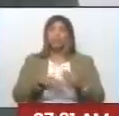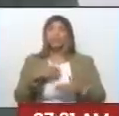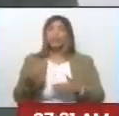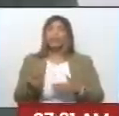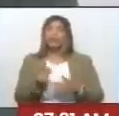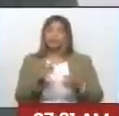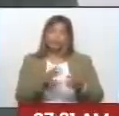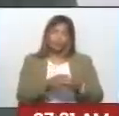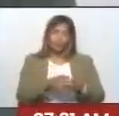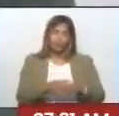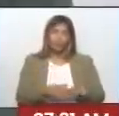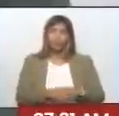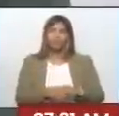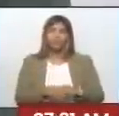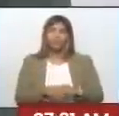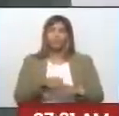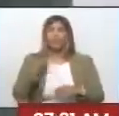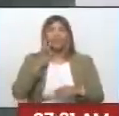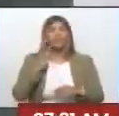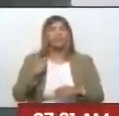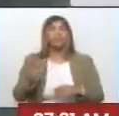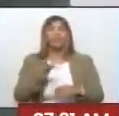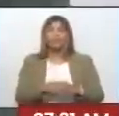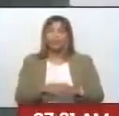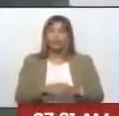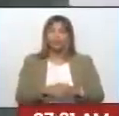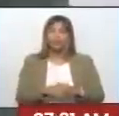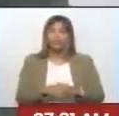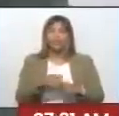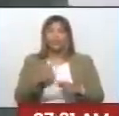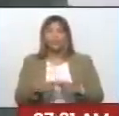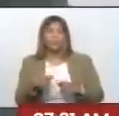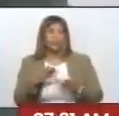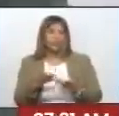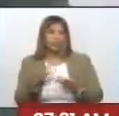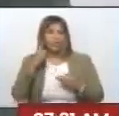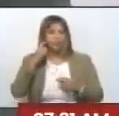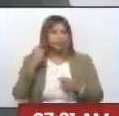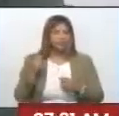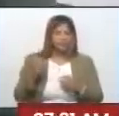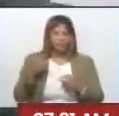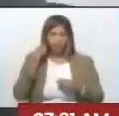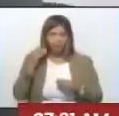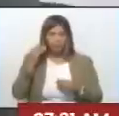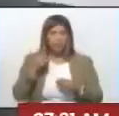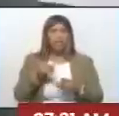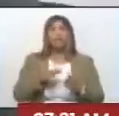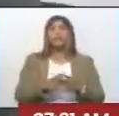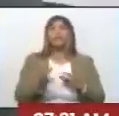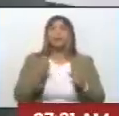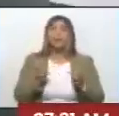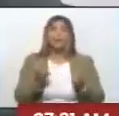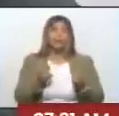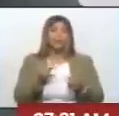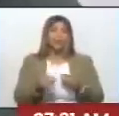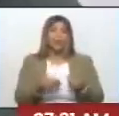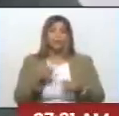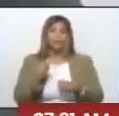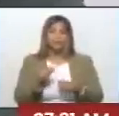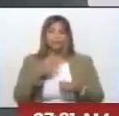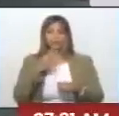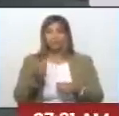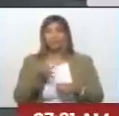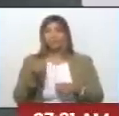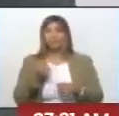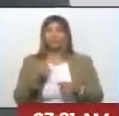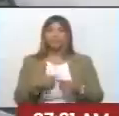también vimos pronunciamiento del fiscal general de la República. Pero ¿qué análisis desde el punto de vista político se le hace a esa declaración que hace el